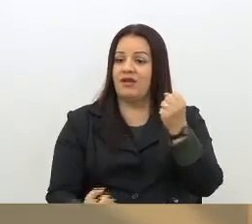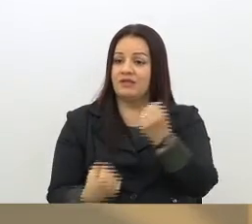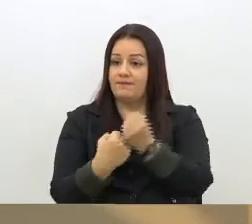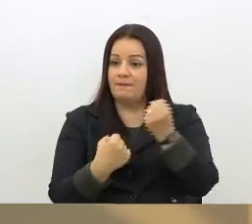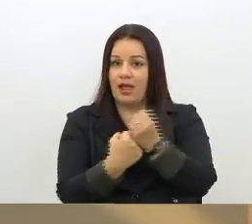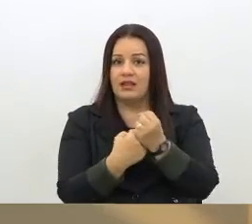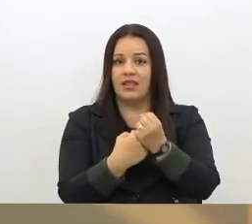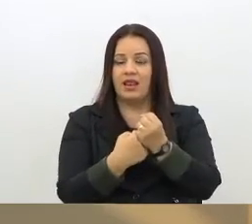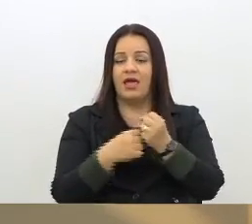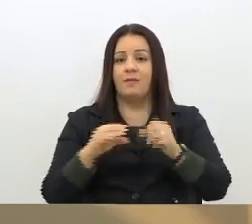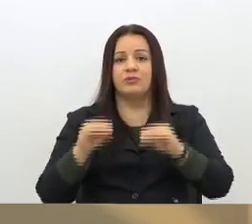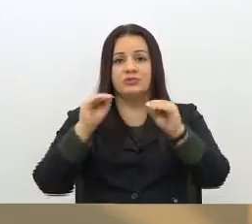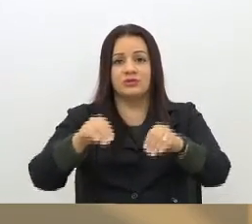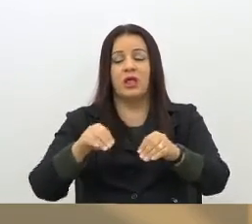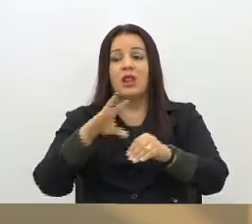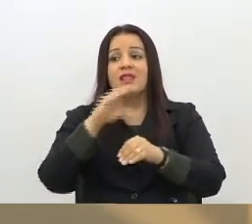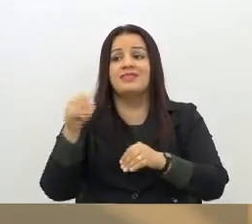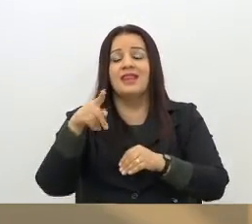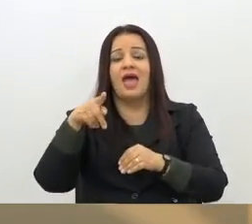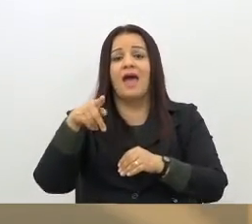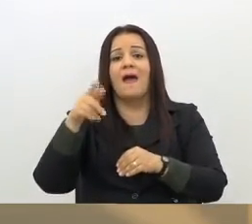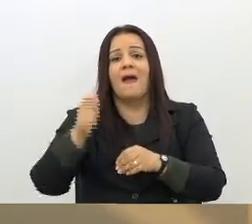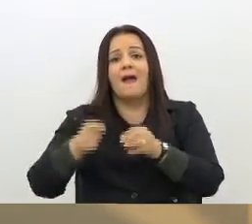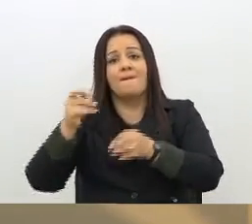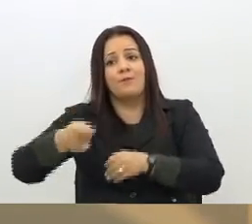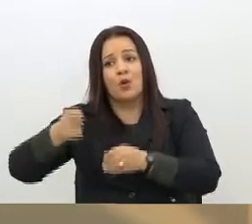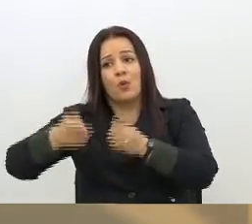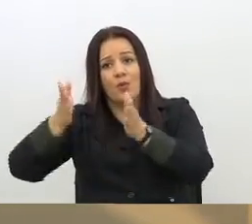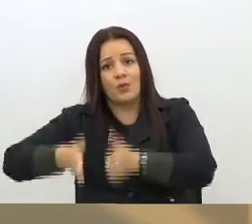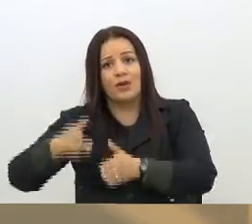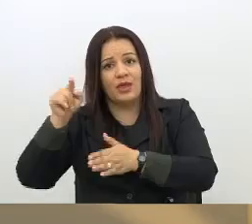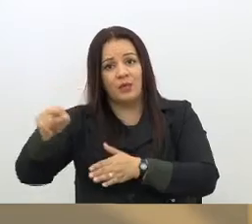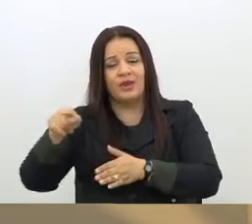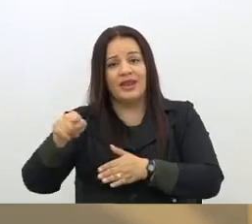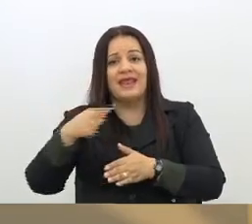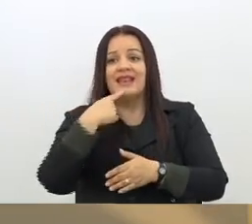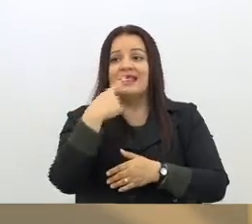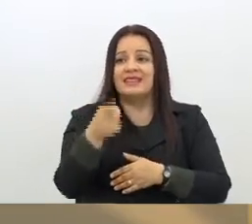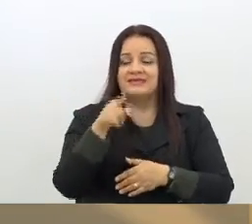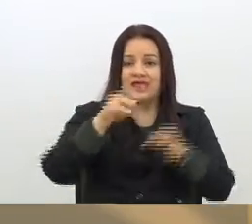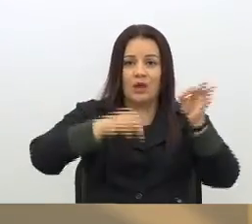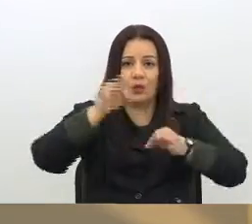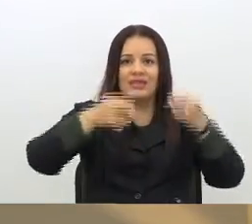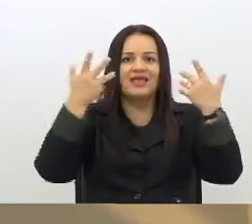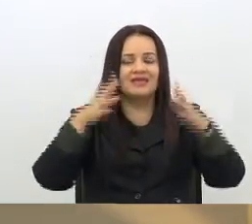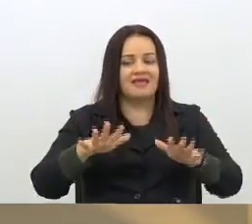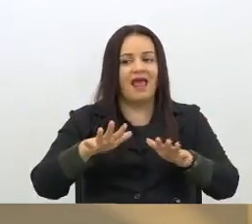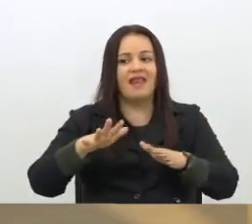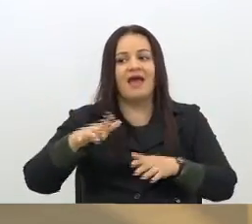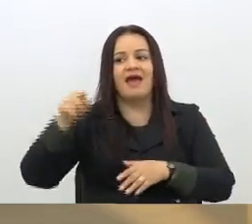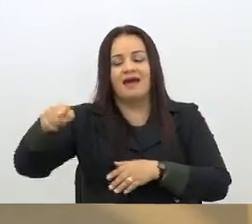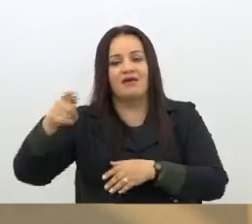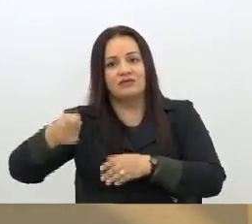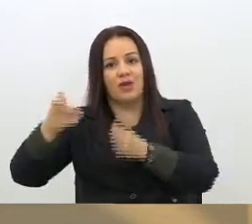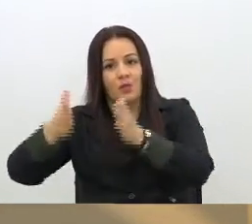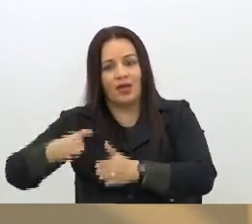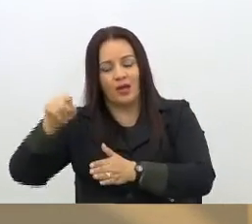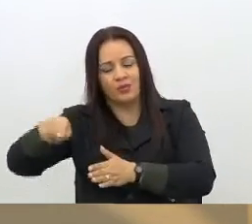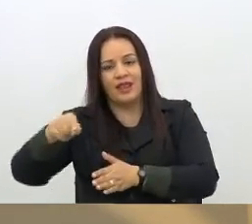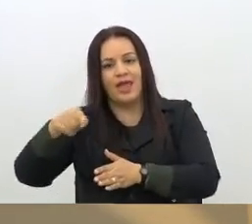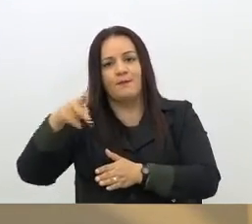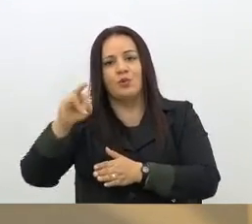de la Procuraduría General de la República y le dice a la Corte lo mismo que ya la Procuraduría le había dicho, de que tiene que aplicar